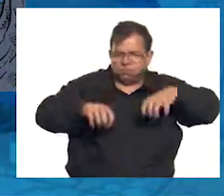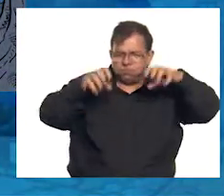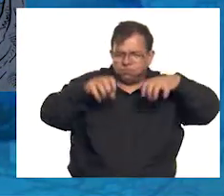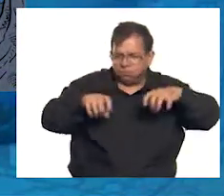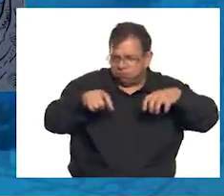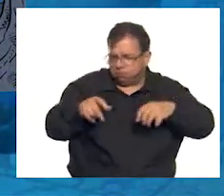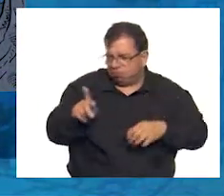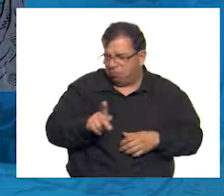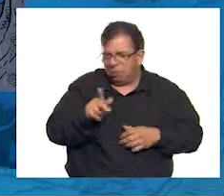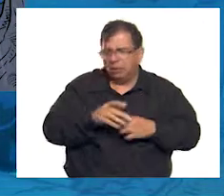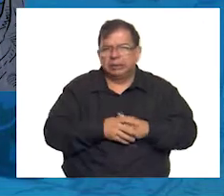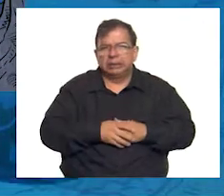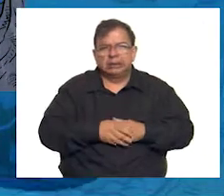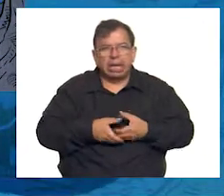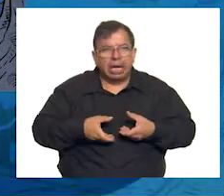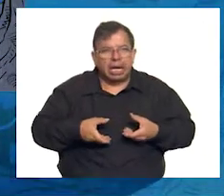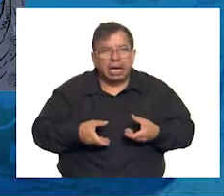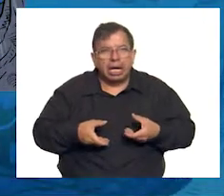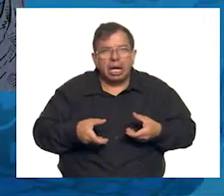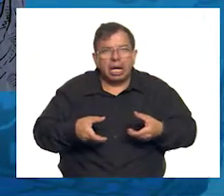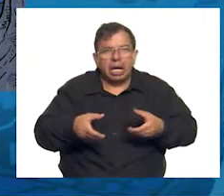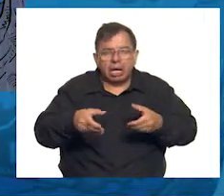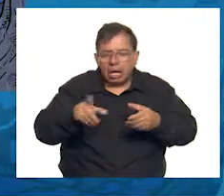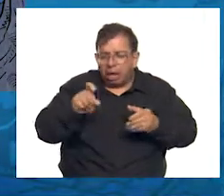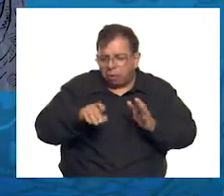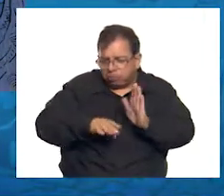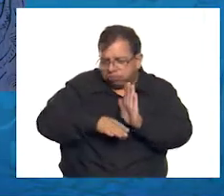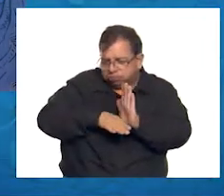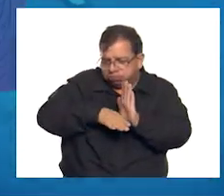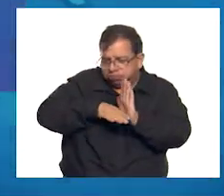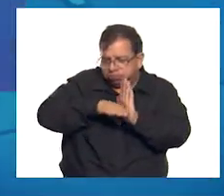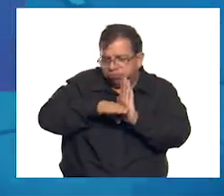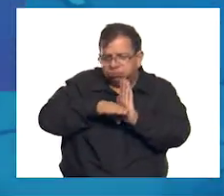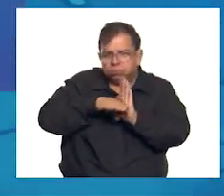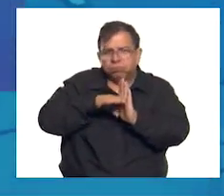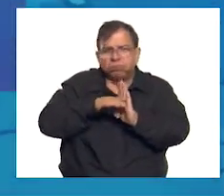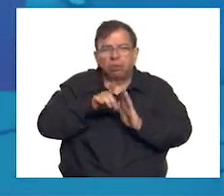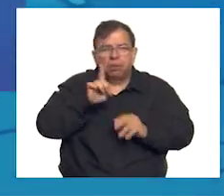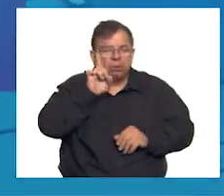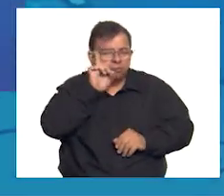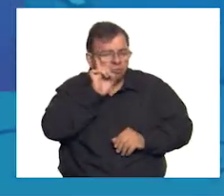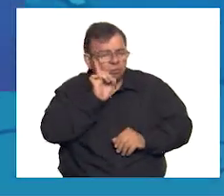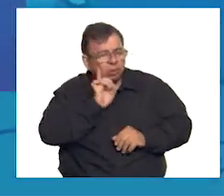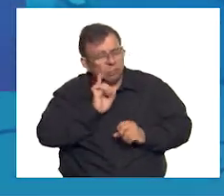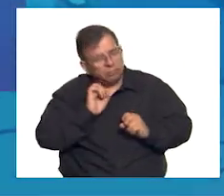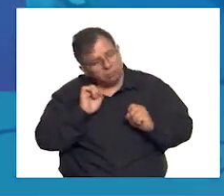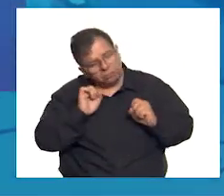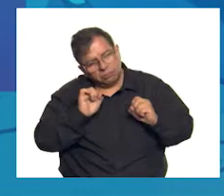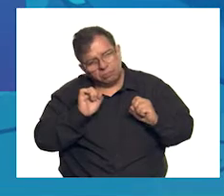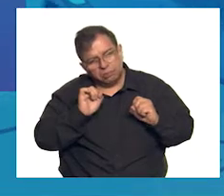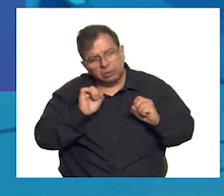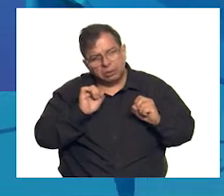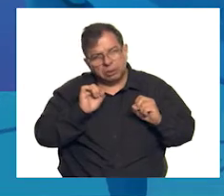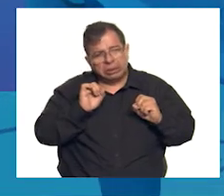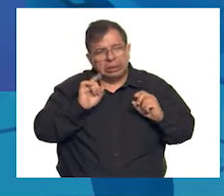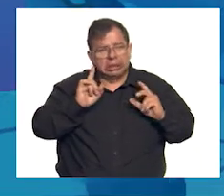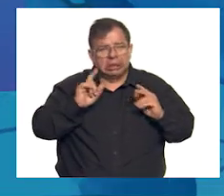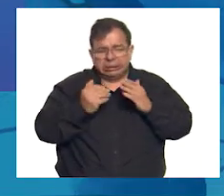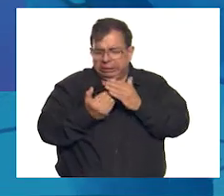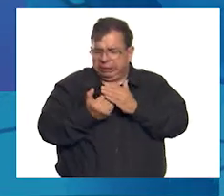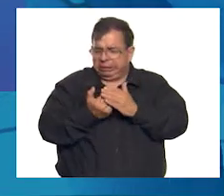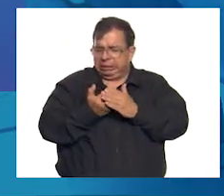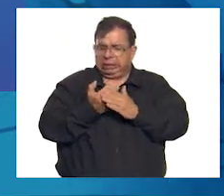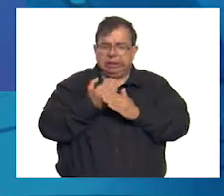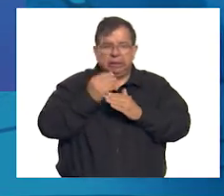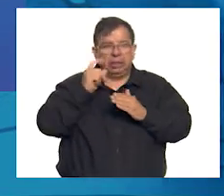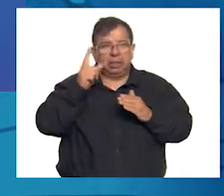Córdoba. Las calles se inundaron y Soledad despertó en medio de la madrugada